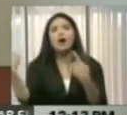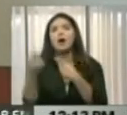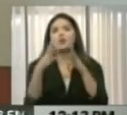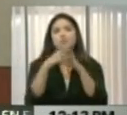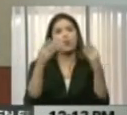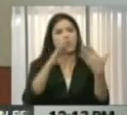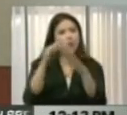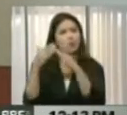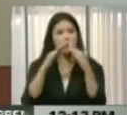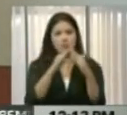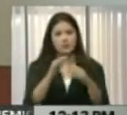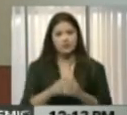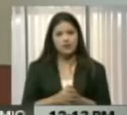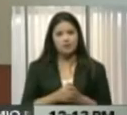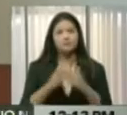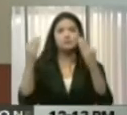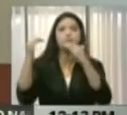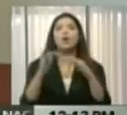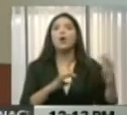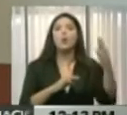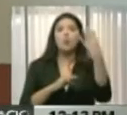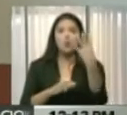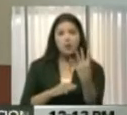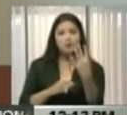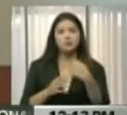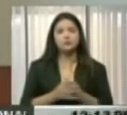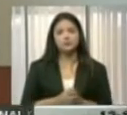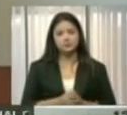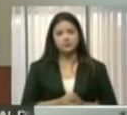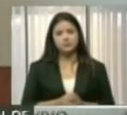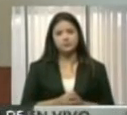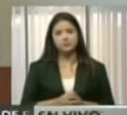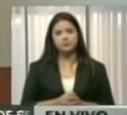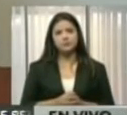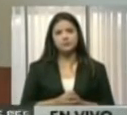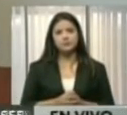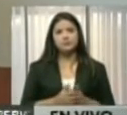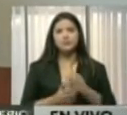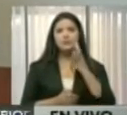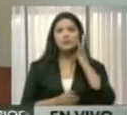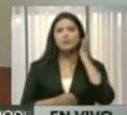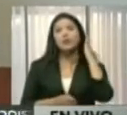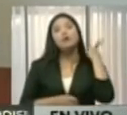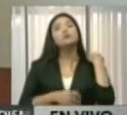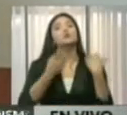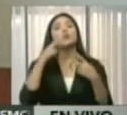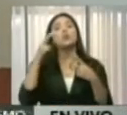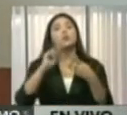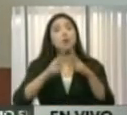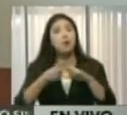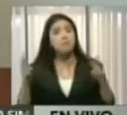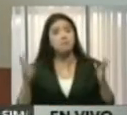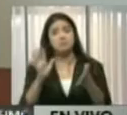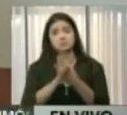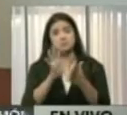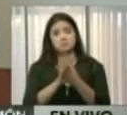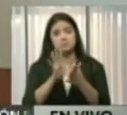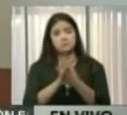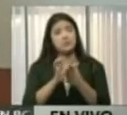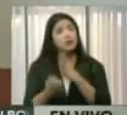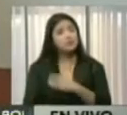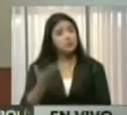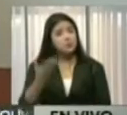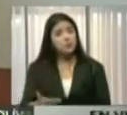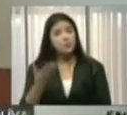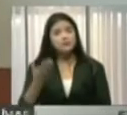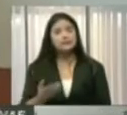comunidades. Cuarto, víctimas. En la construcción de una paz estable y duradera es esencial